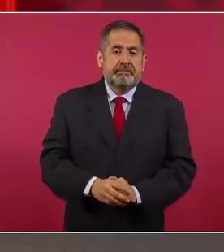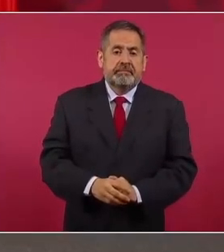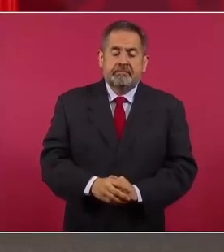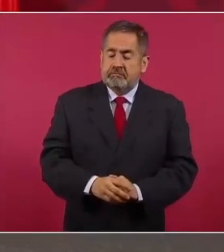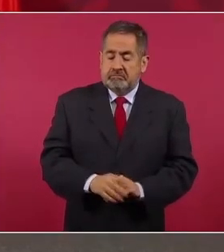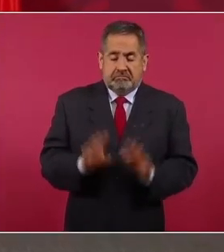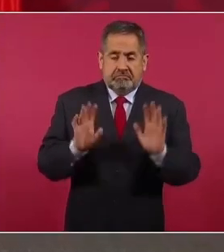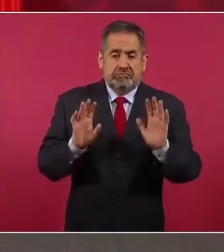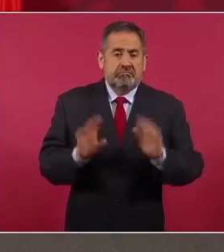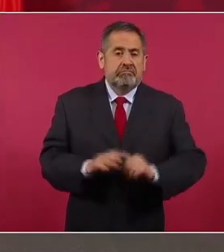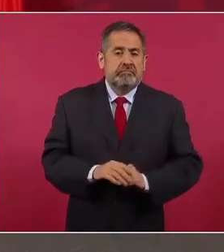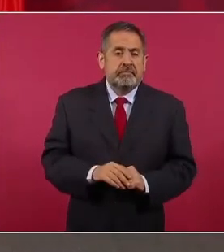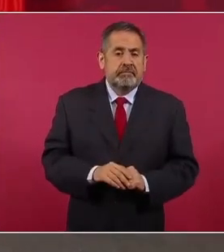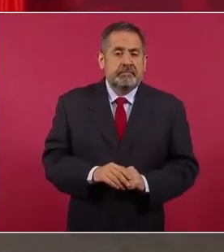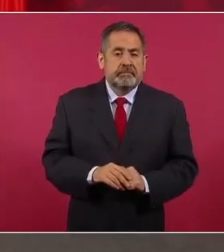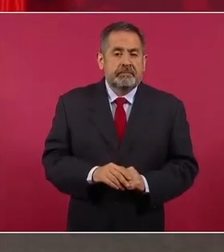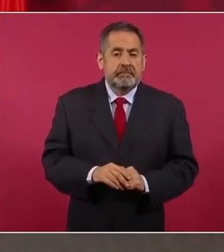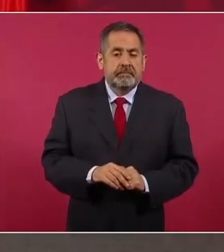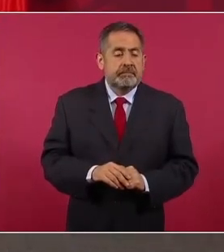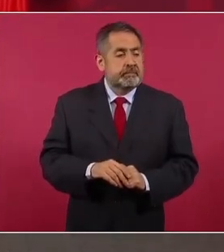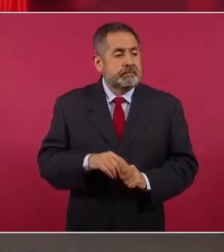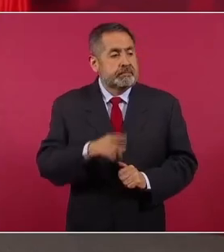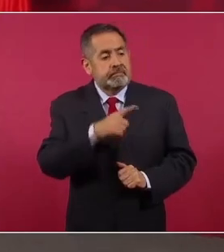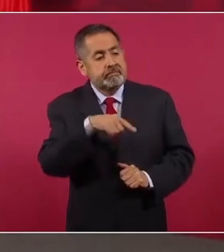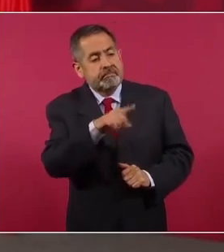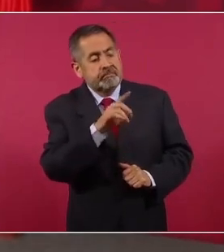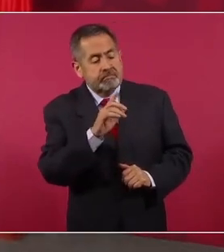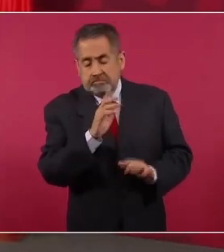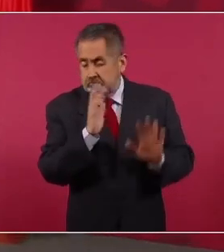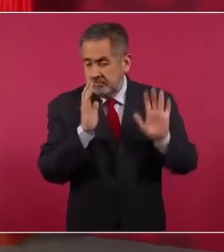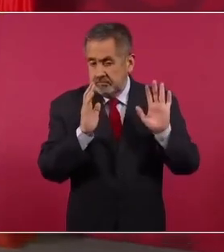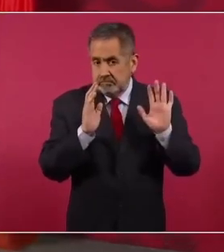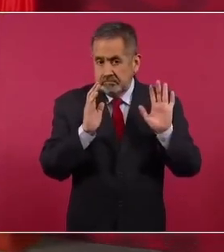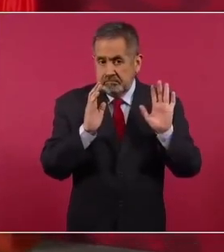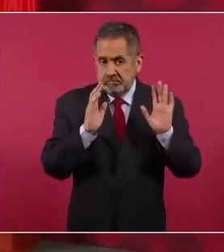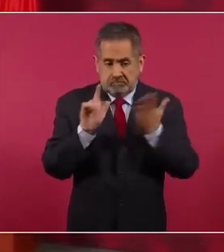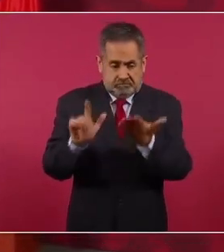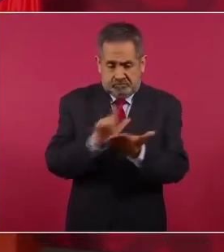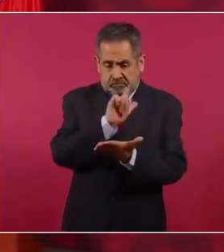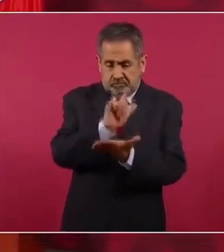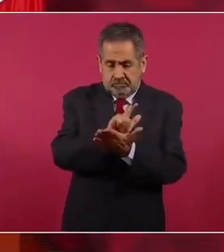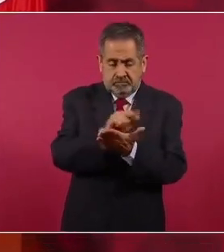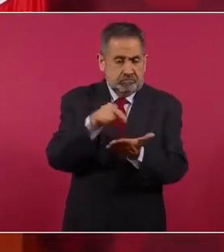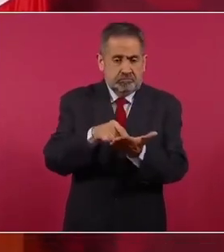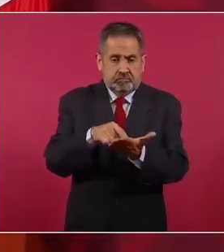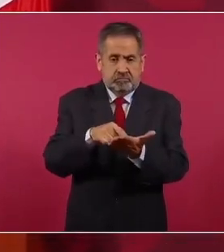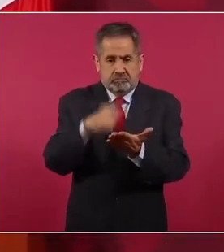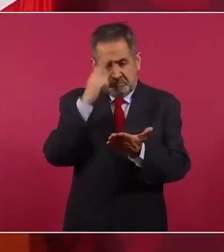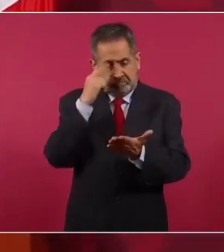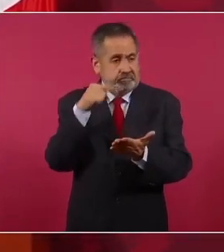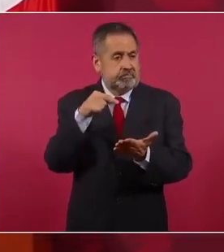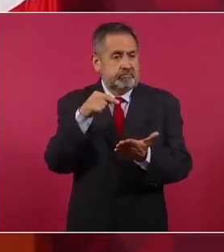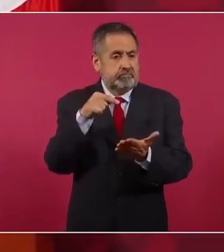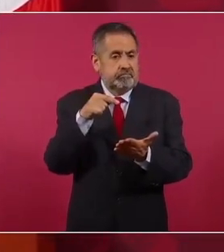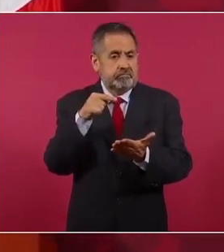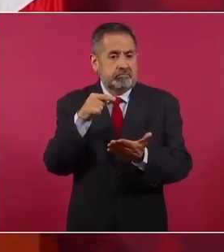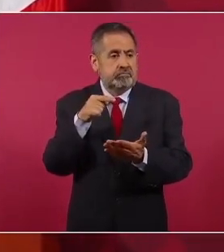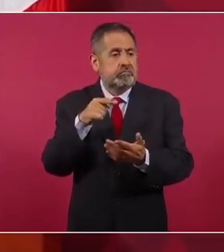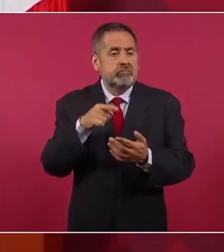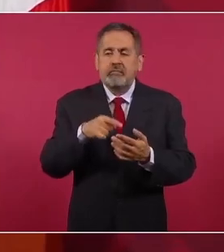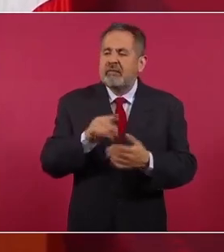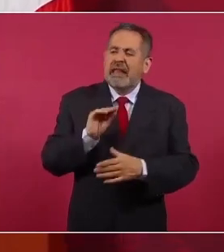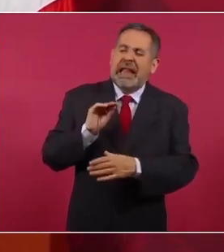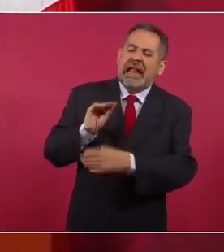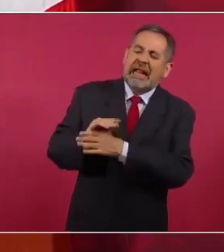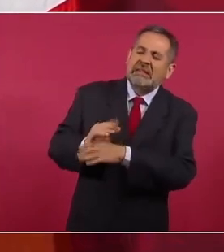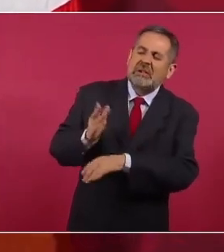bajo la premisa de que al margen de la ley nada y por encima de la ley